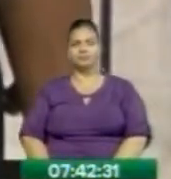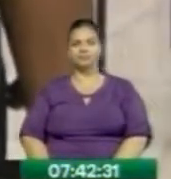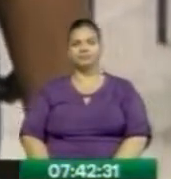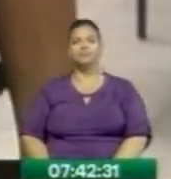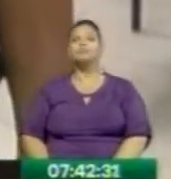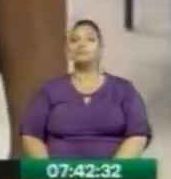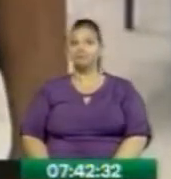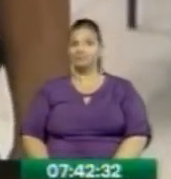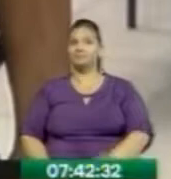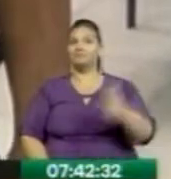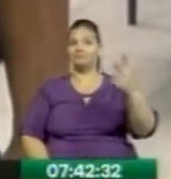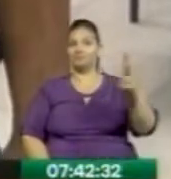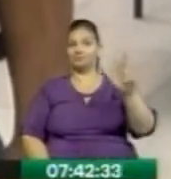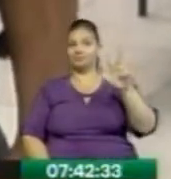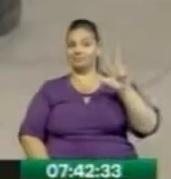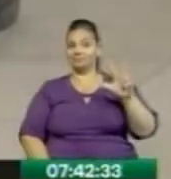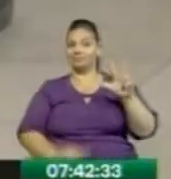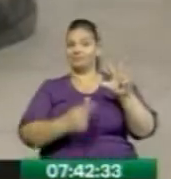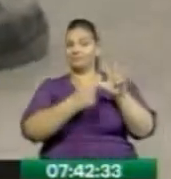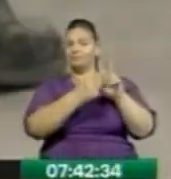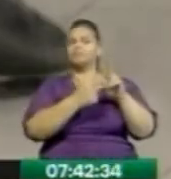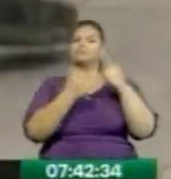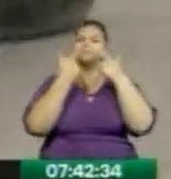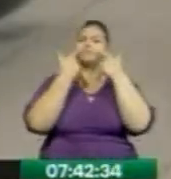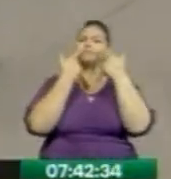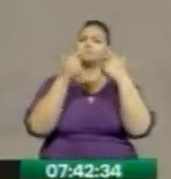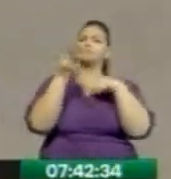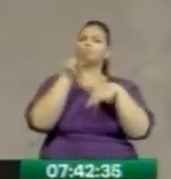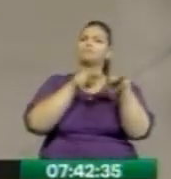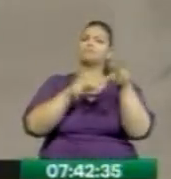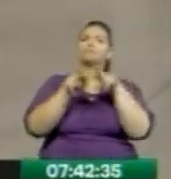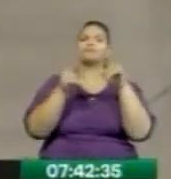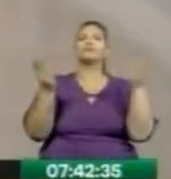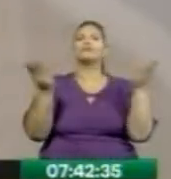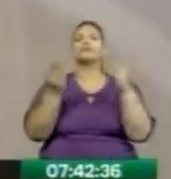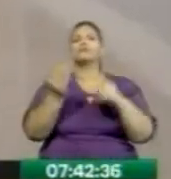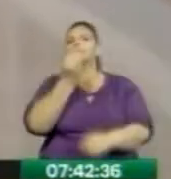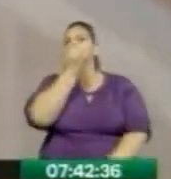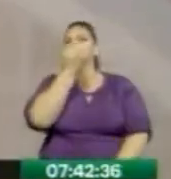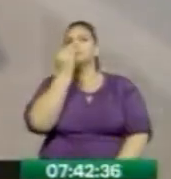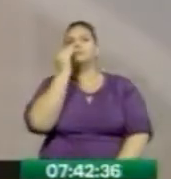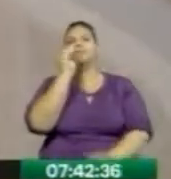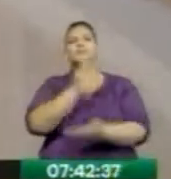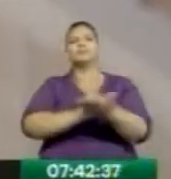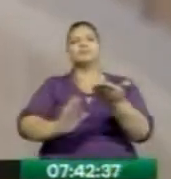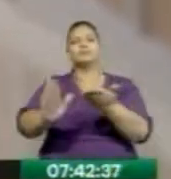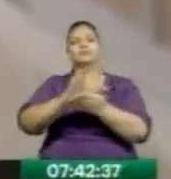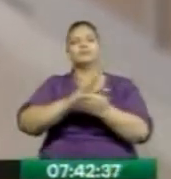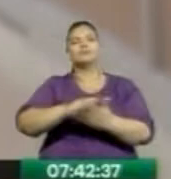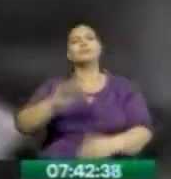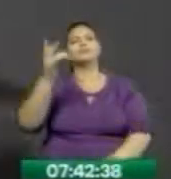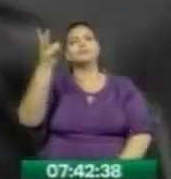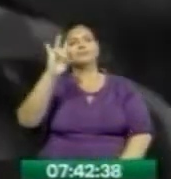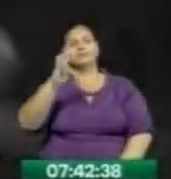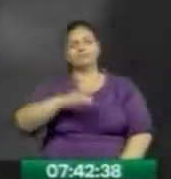Tres policías fueron agredidos en el bloque 17 de Flor de Bastión, en el noroeste de la